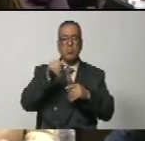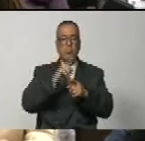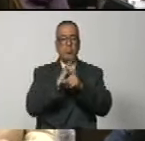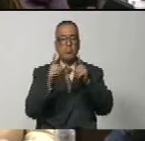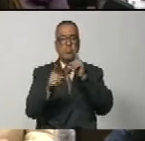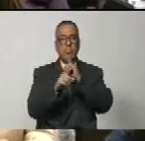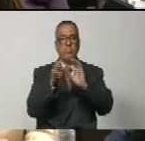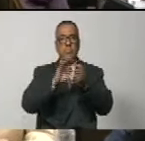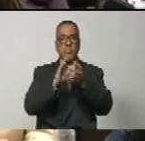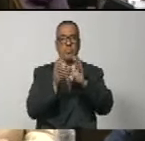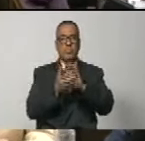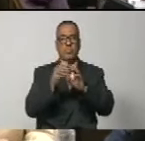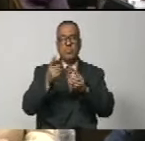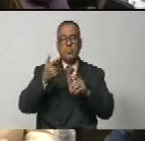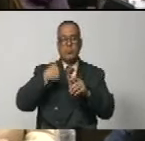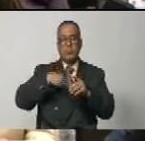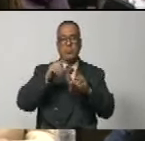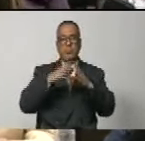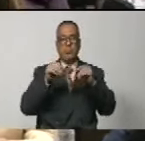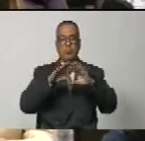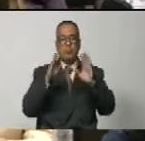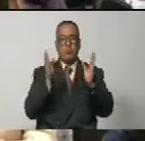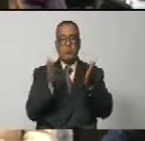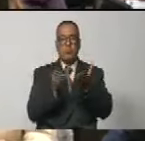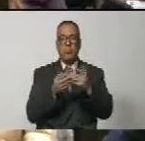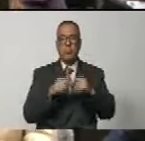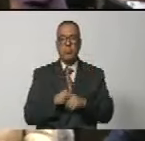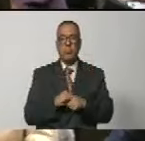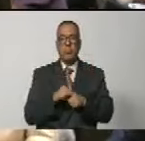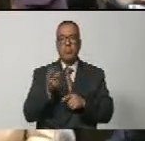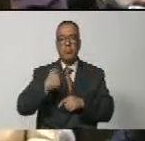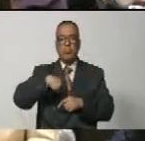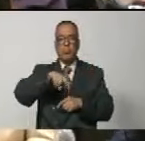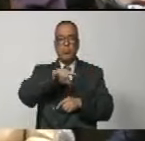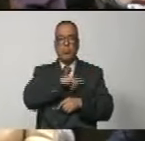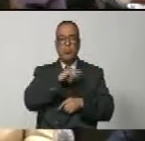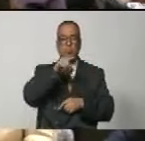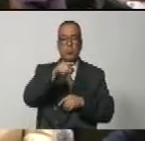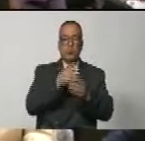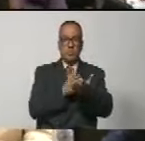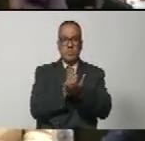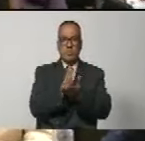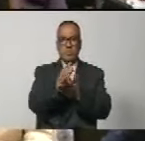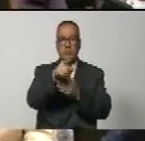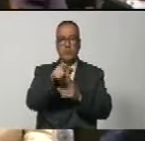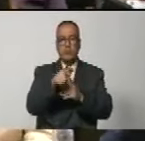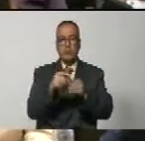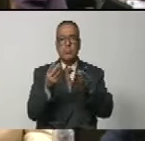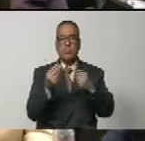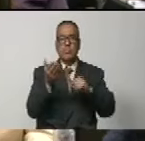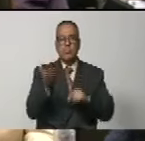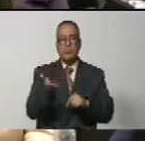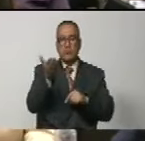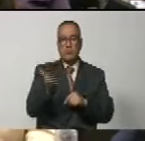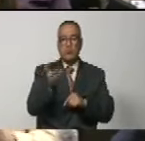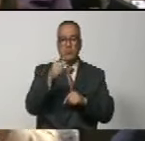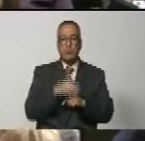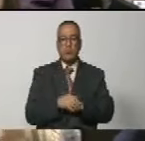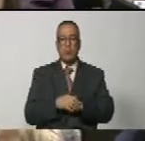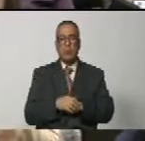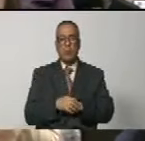cambios geopolíticos que se están dando en el mundo. Así que para nosotros este es un destino muy importante y